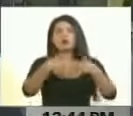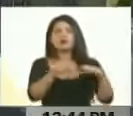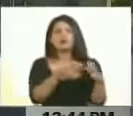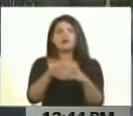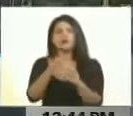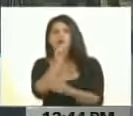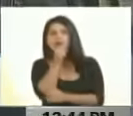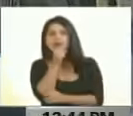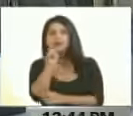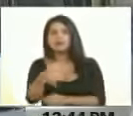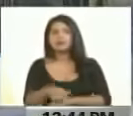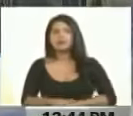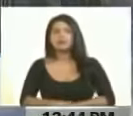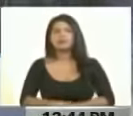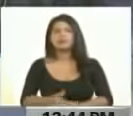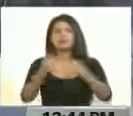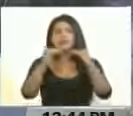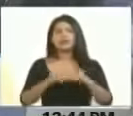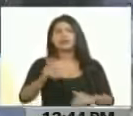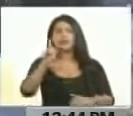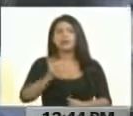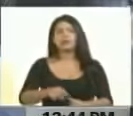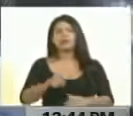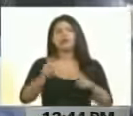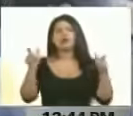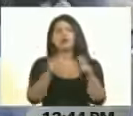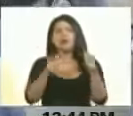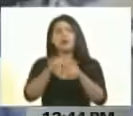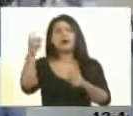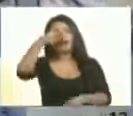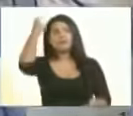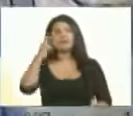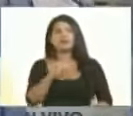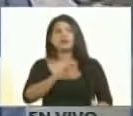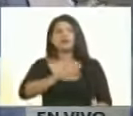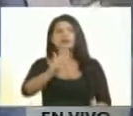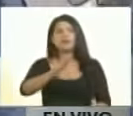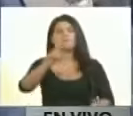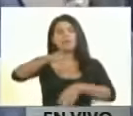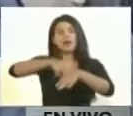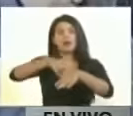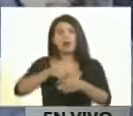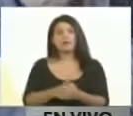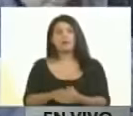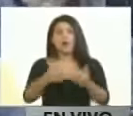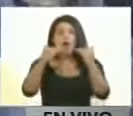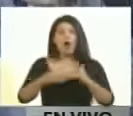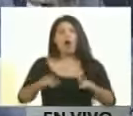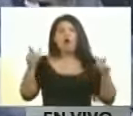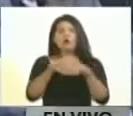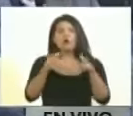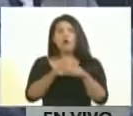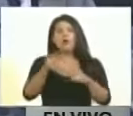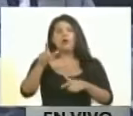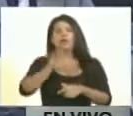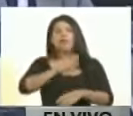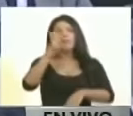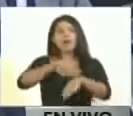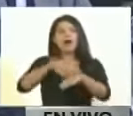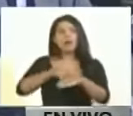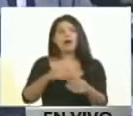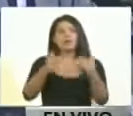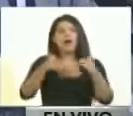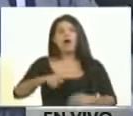Tercera Edad, San Cayetano, Organización Campesina Paraguaya, Consejo Superior Apícola del Paraguay, Comité